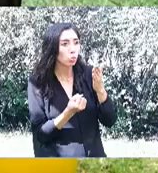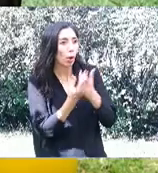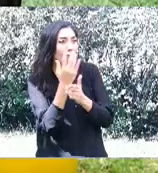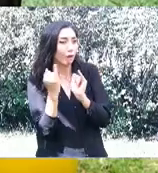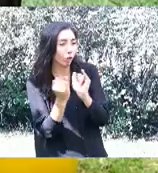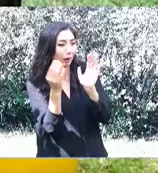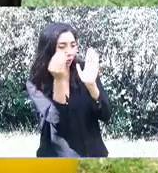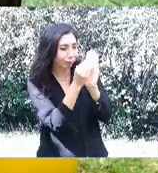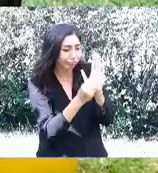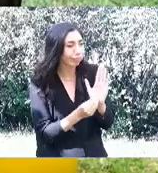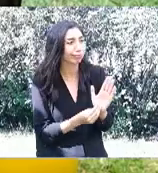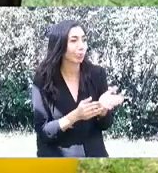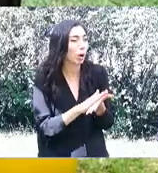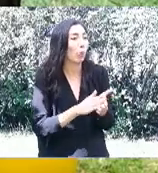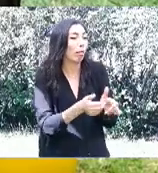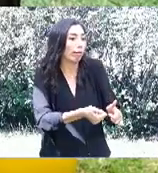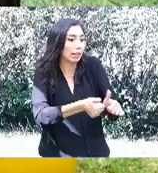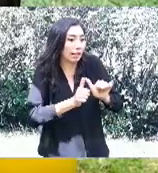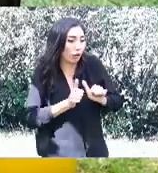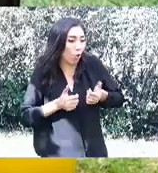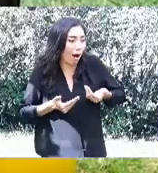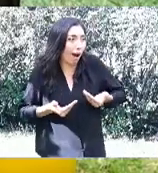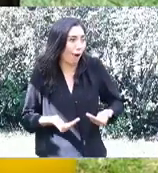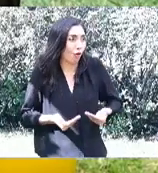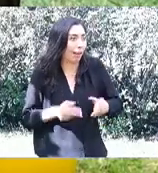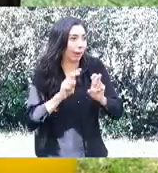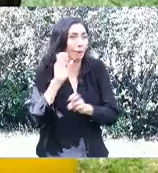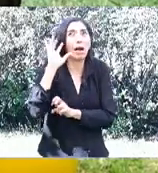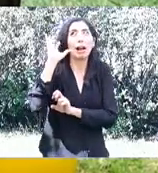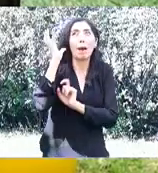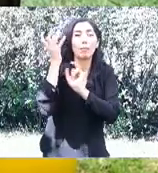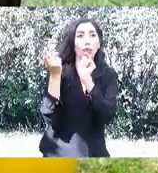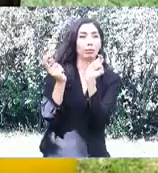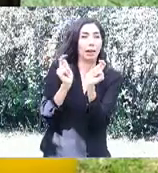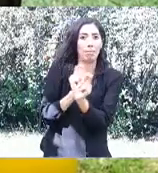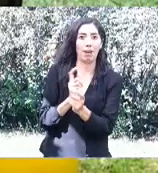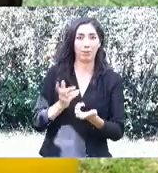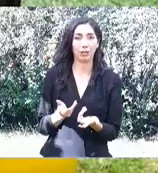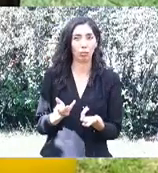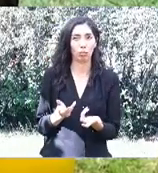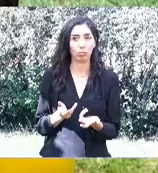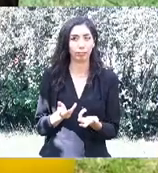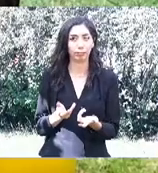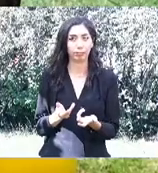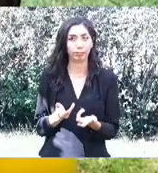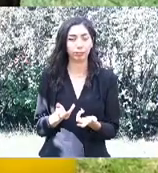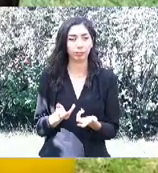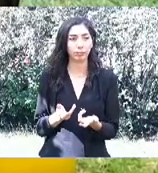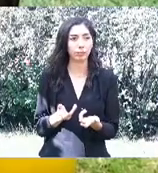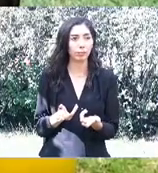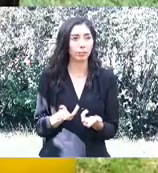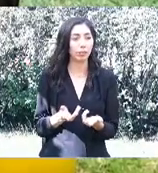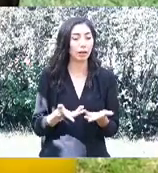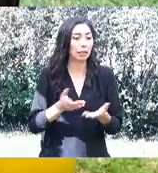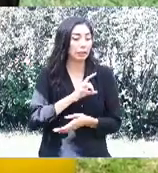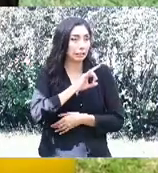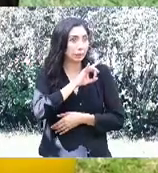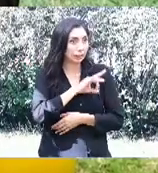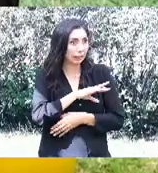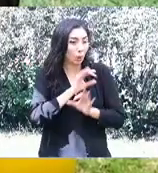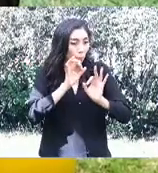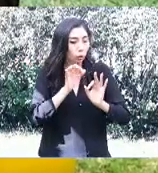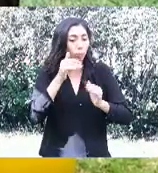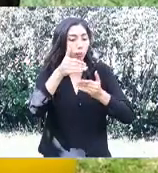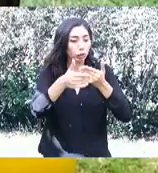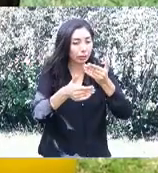los desafíos que nos presenta hoy día el cambio climático y la la crisis medioambiental Eh entonces chile está en un proceso